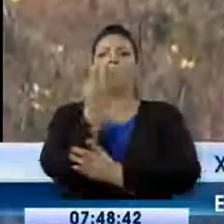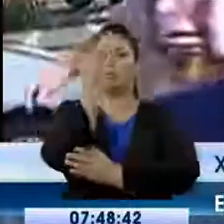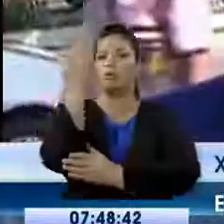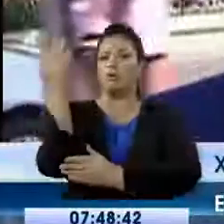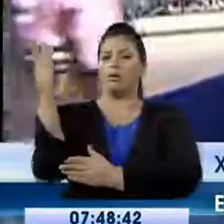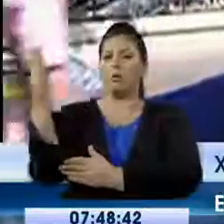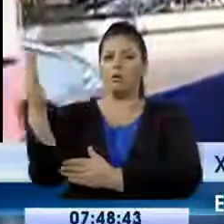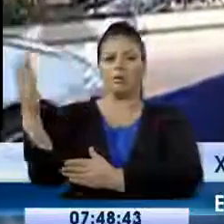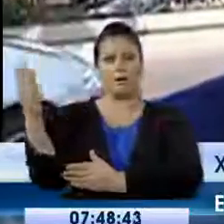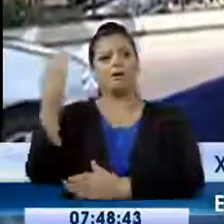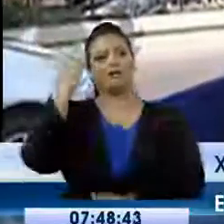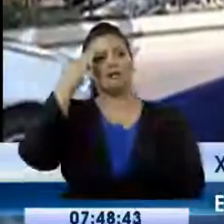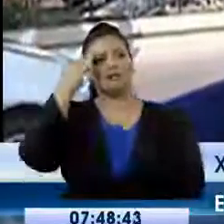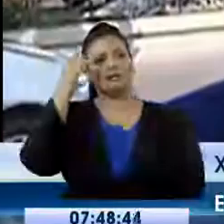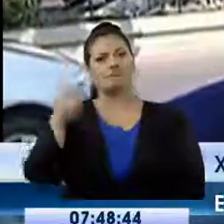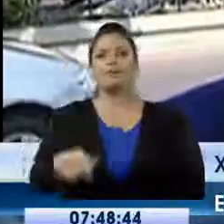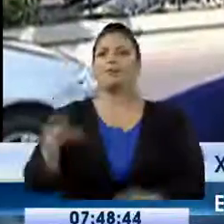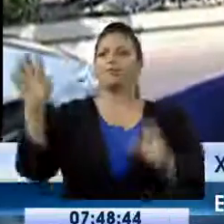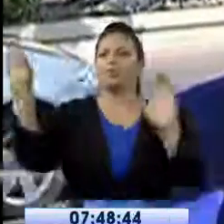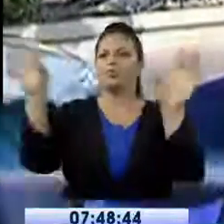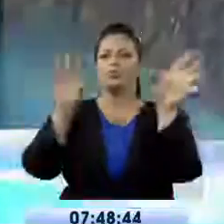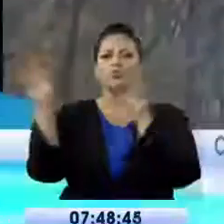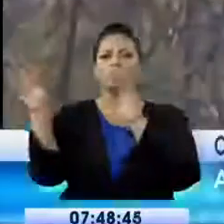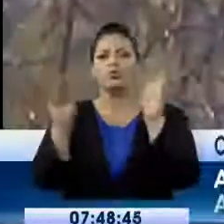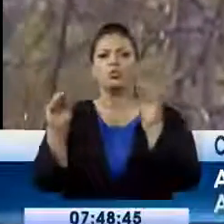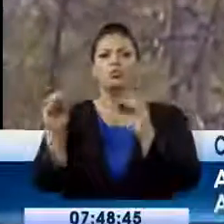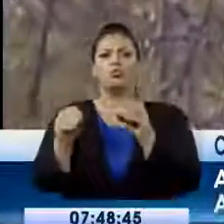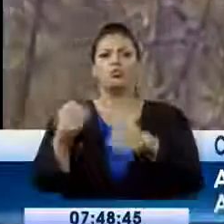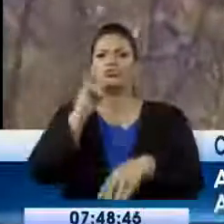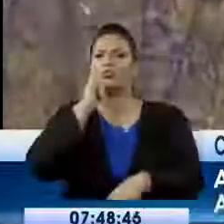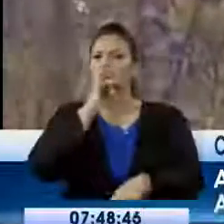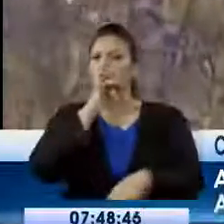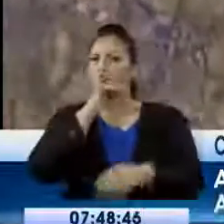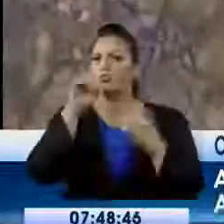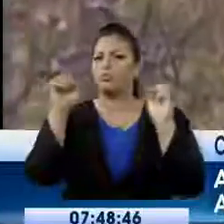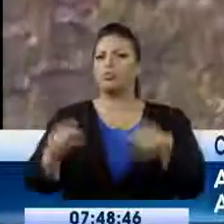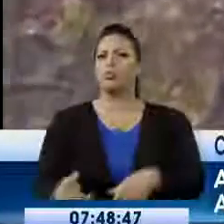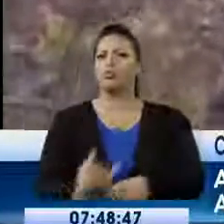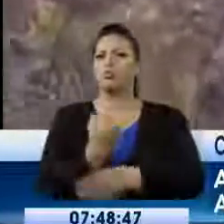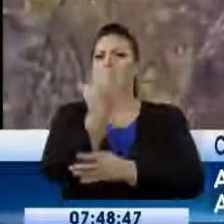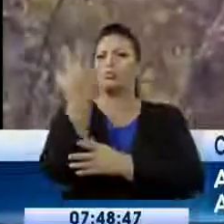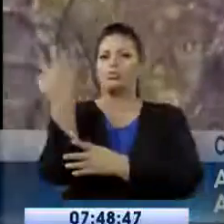que hacen es descontaminar todos los gases que hay en la ciudad urbana. Informó Luxiola Salazar.